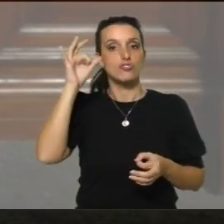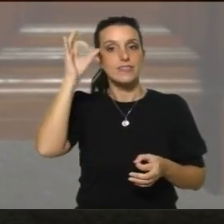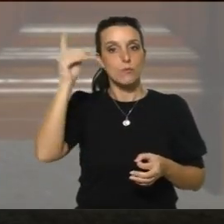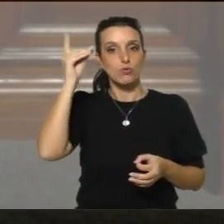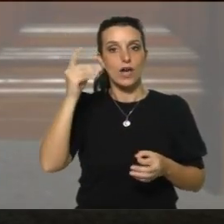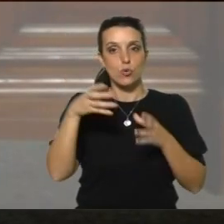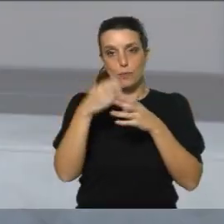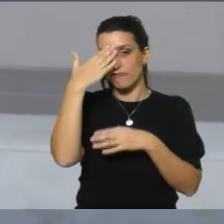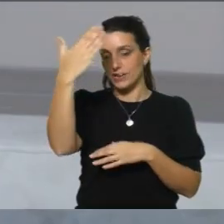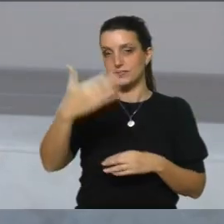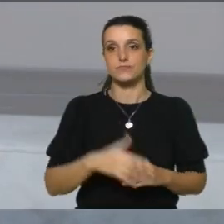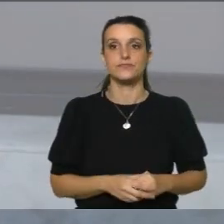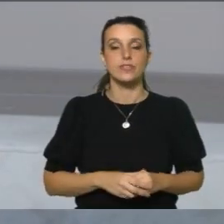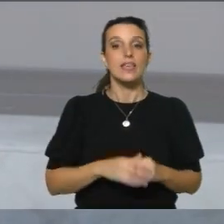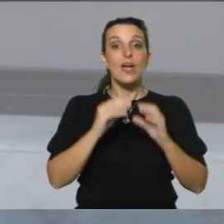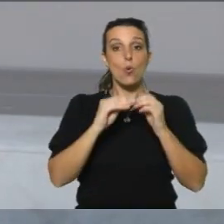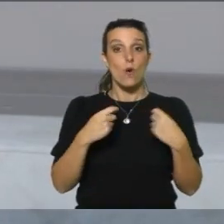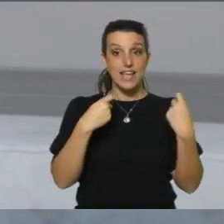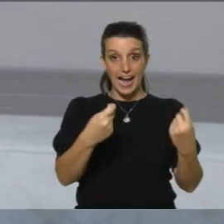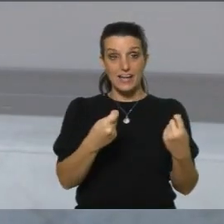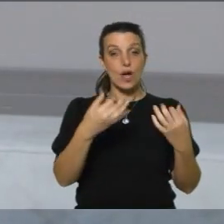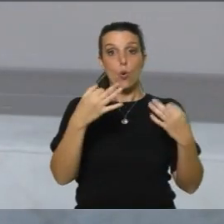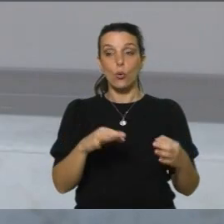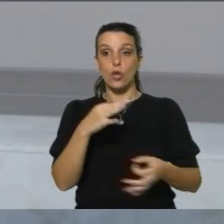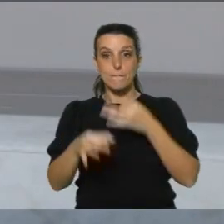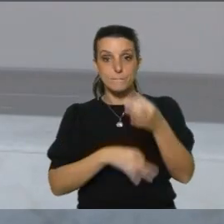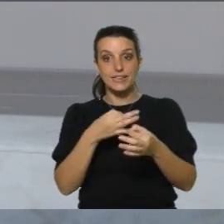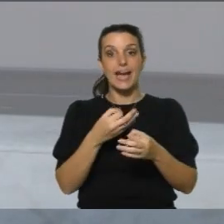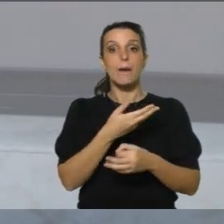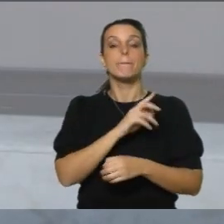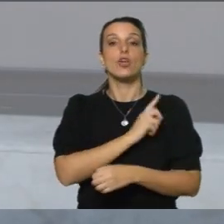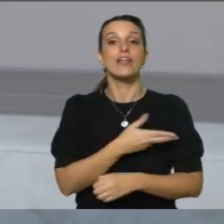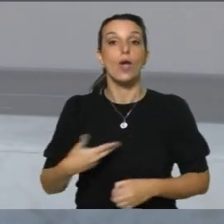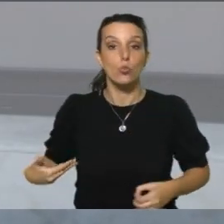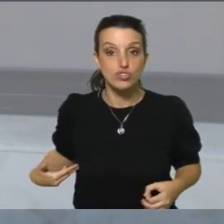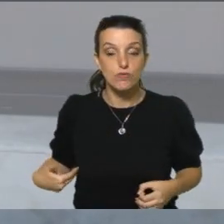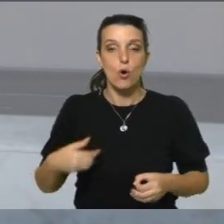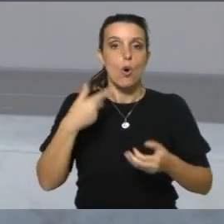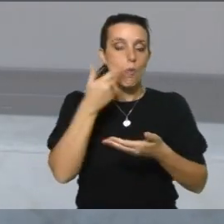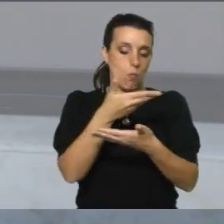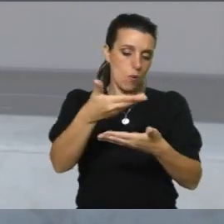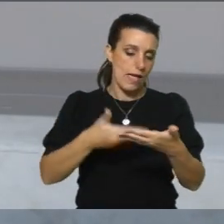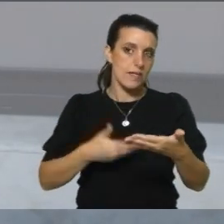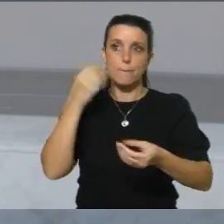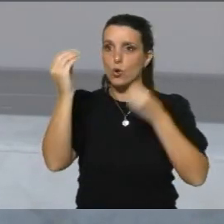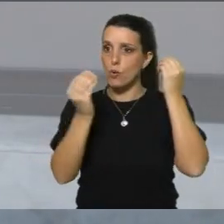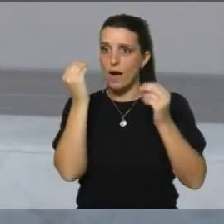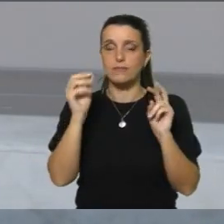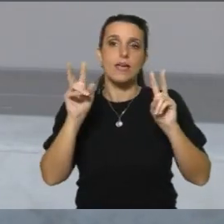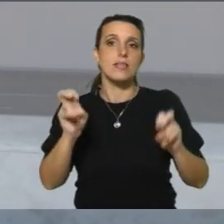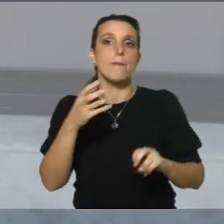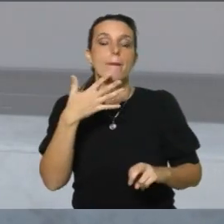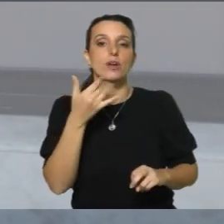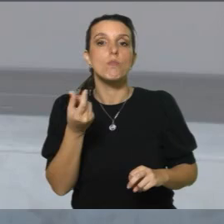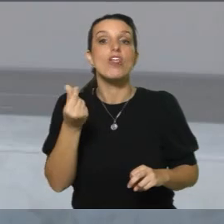amplio La rendición de cuentas en la propia exposición que manda El Ejecutivo muestra elementos preocupantes en términos de de